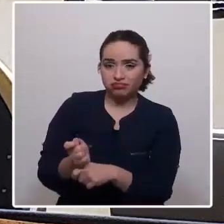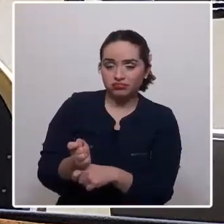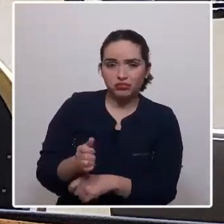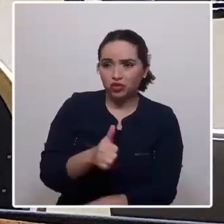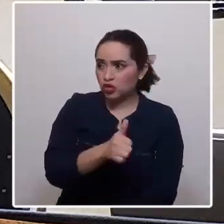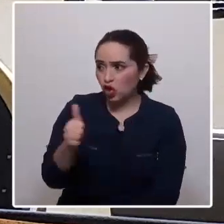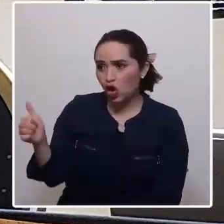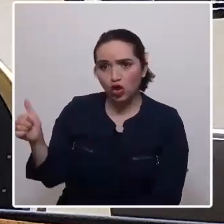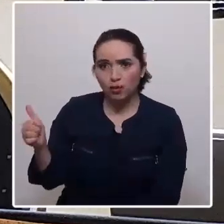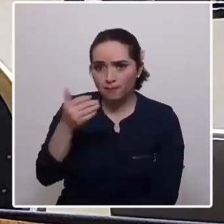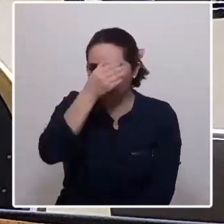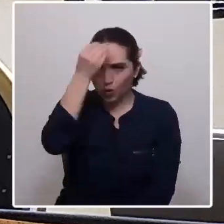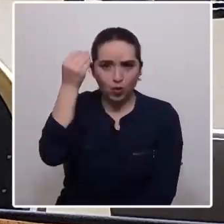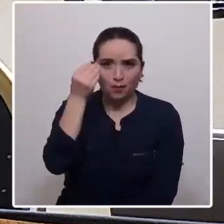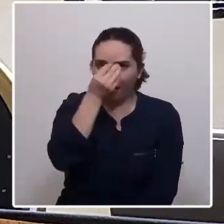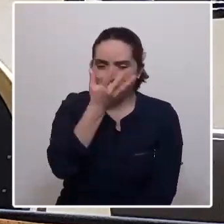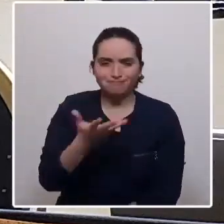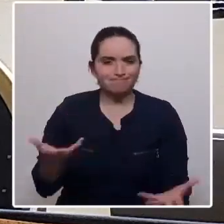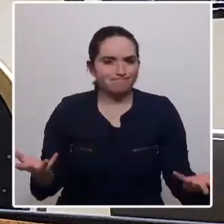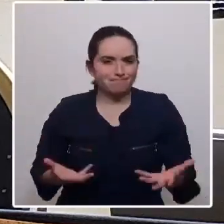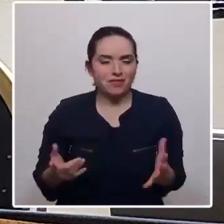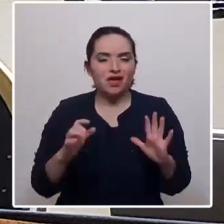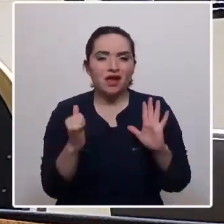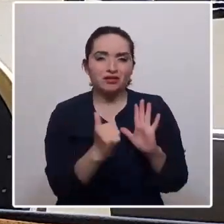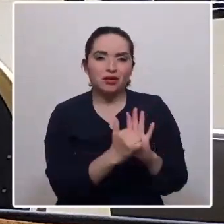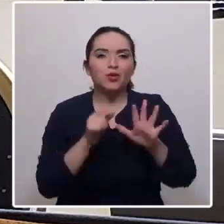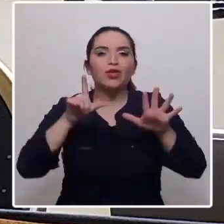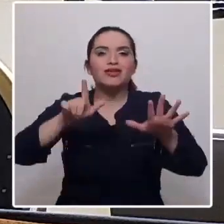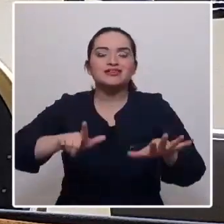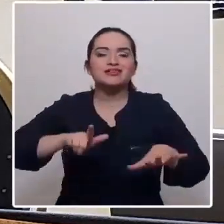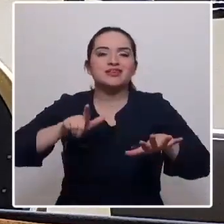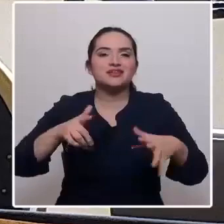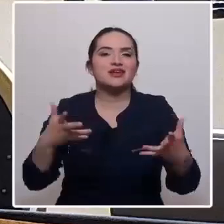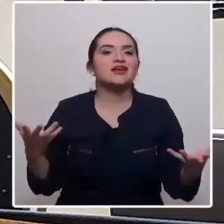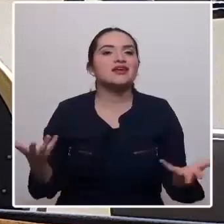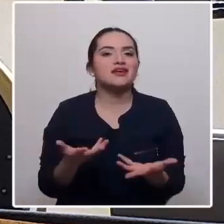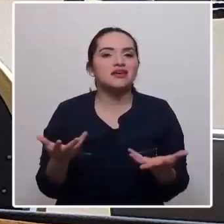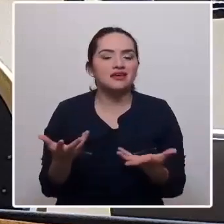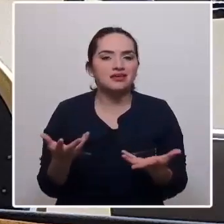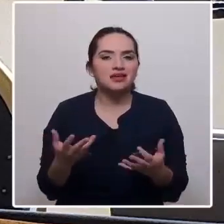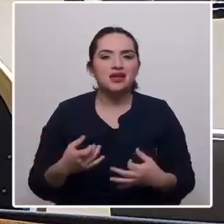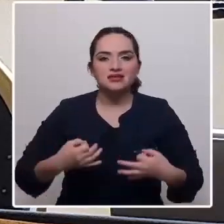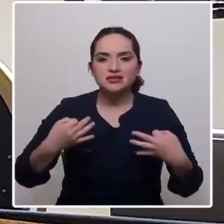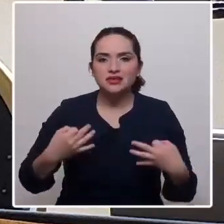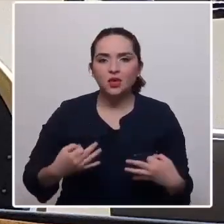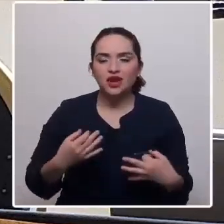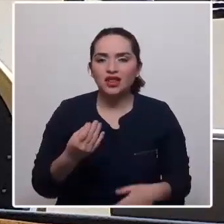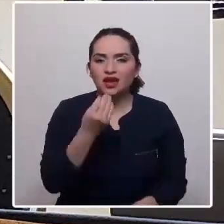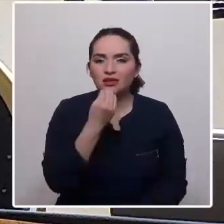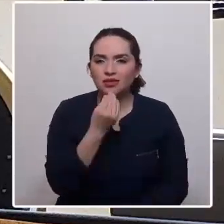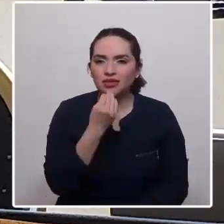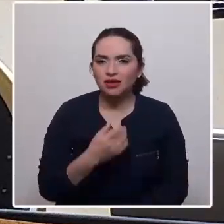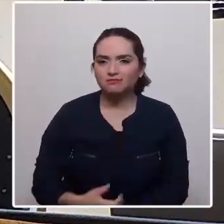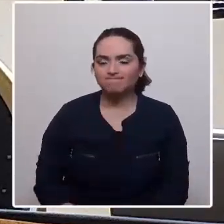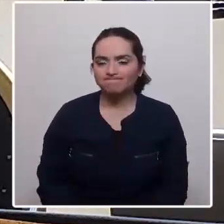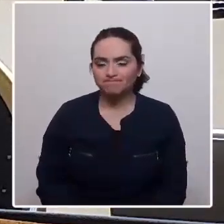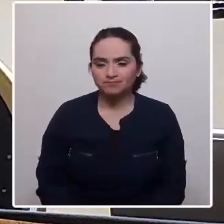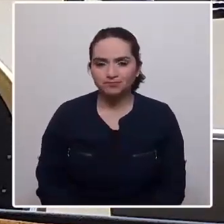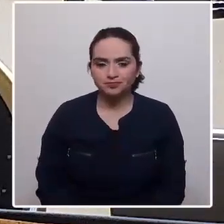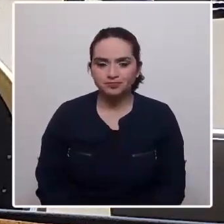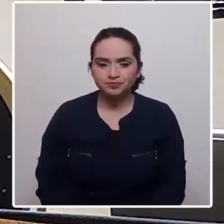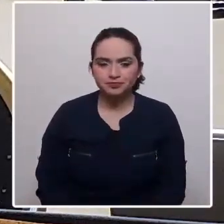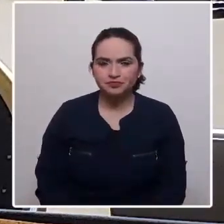nuestra preocupación con relación al artículo 17, que habla sobre la seguridad alimentaria. La verdad es que